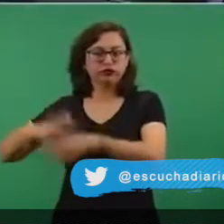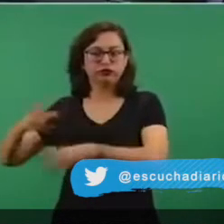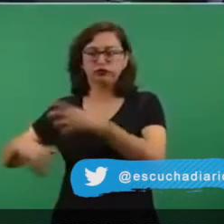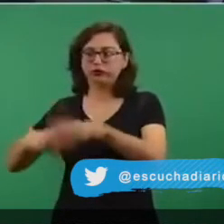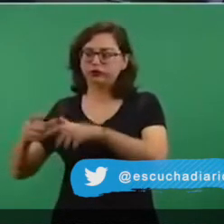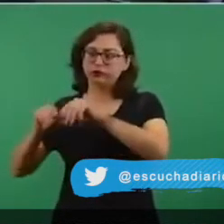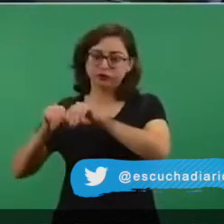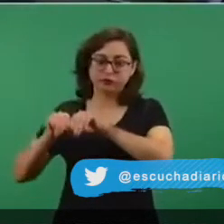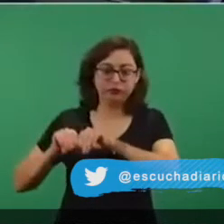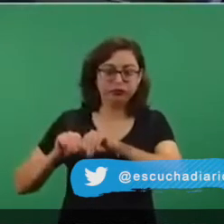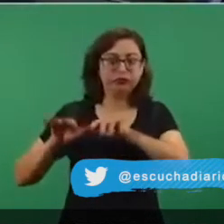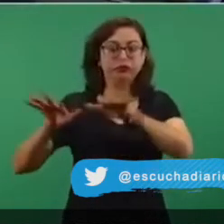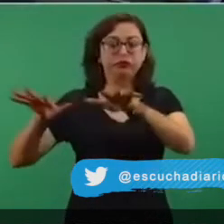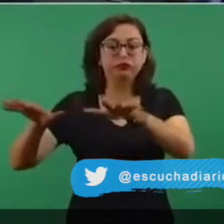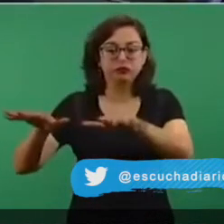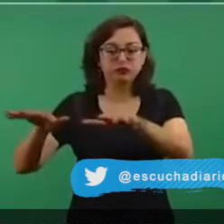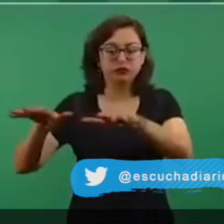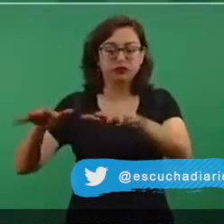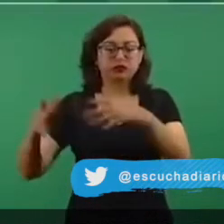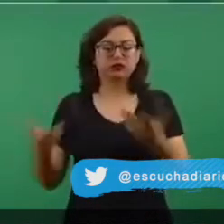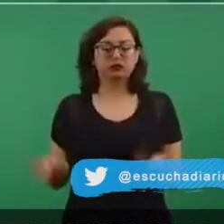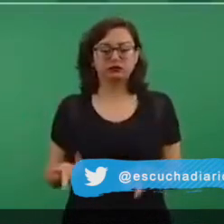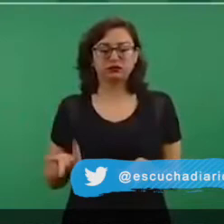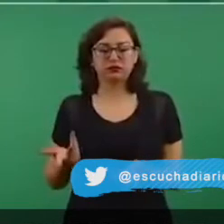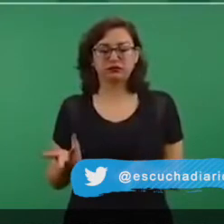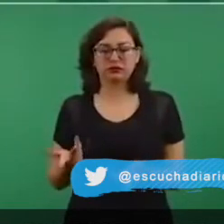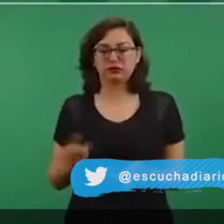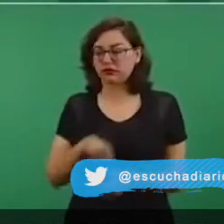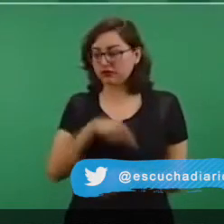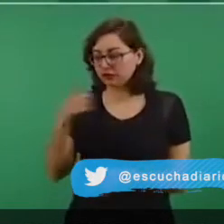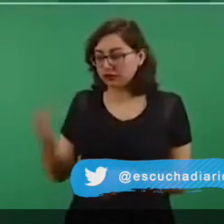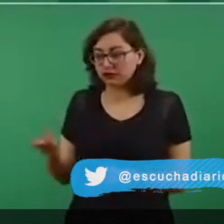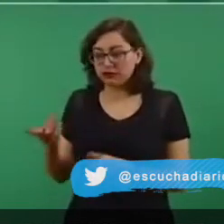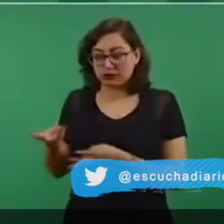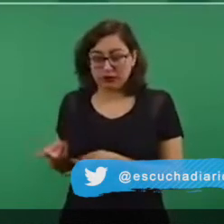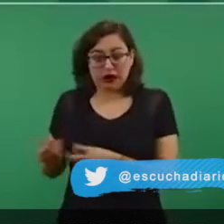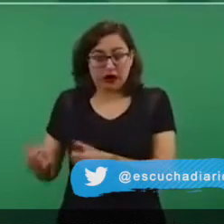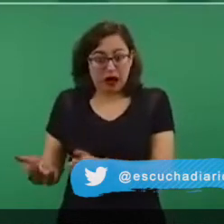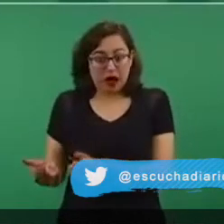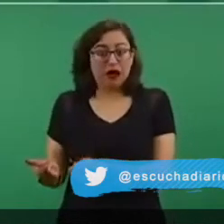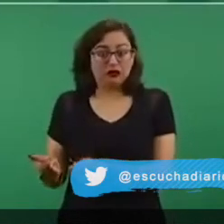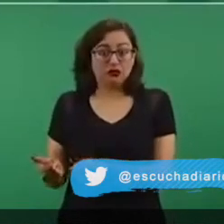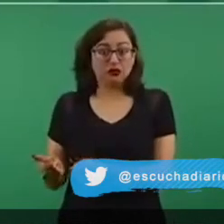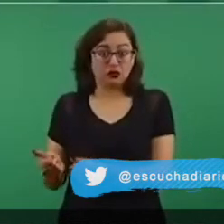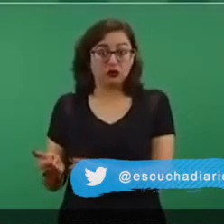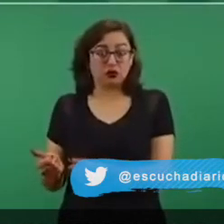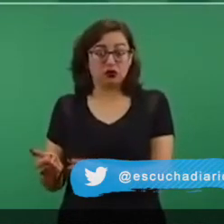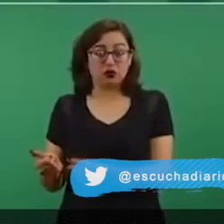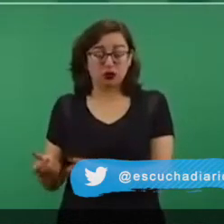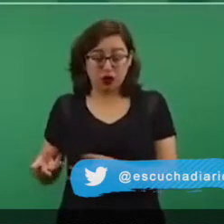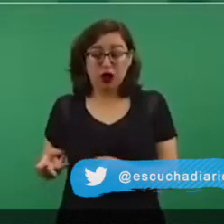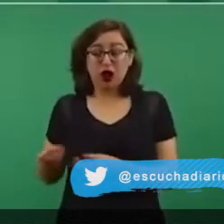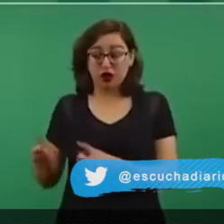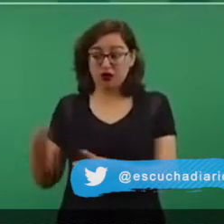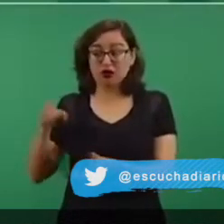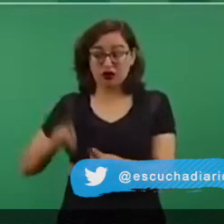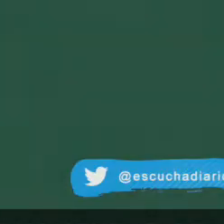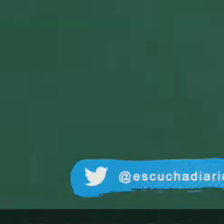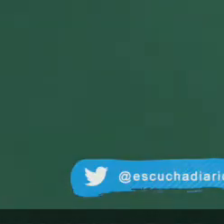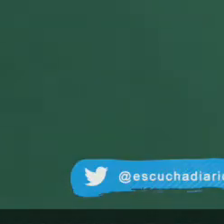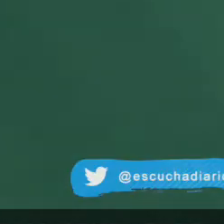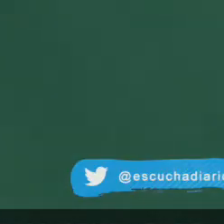como costo, eso se cargaba a la Comisión, se carga a la Comisión Federal de